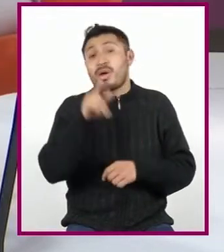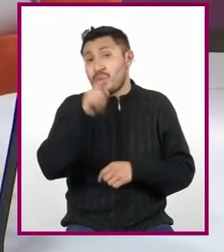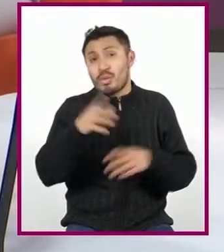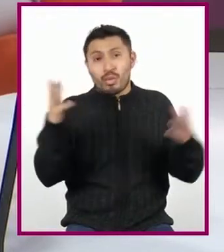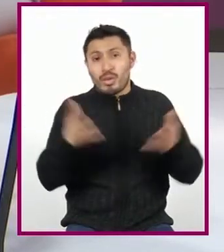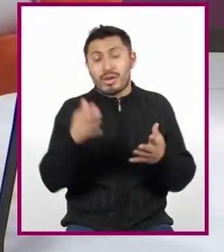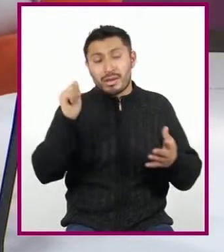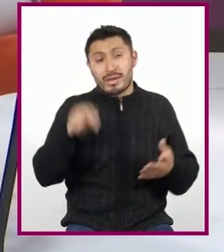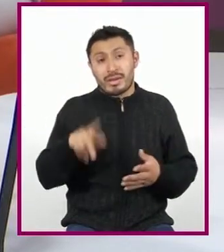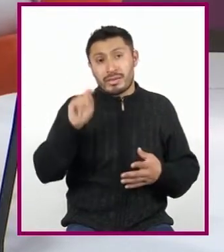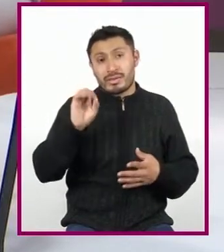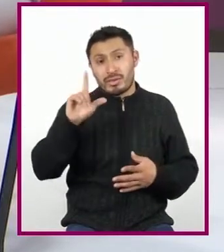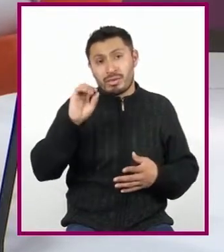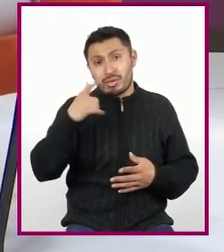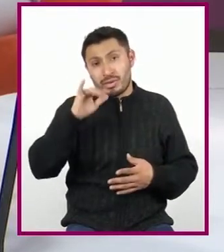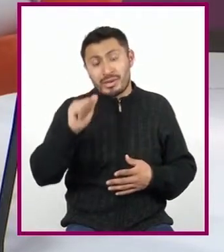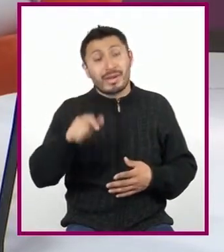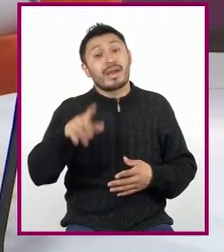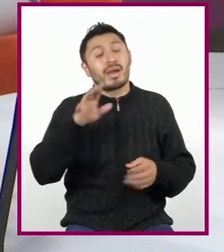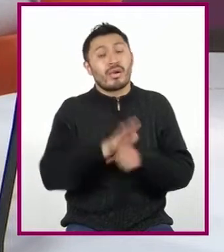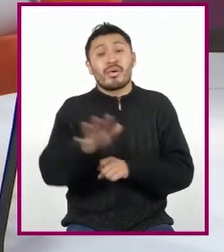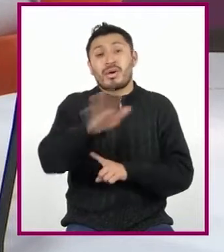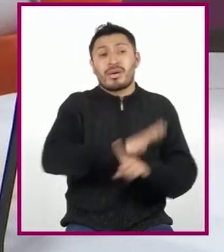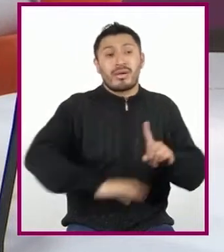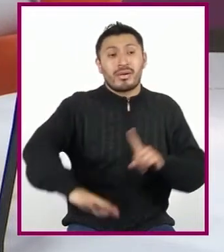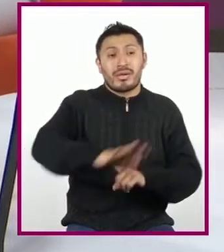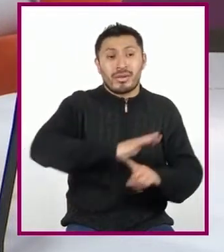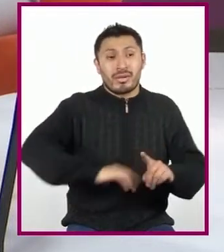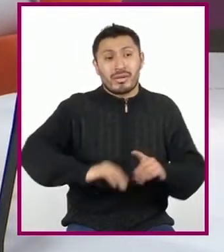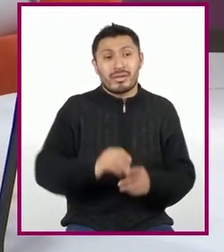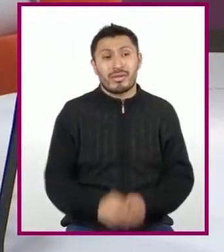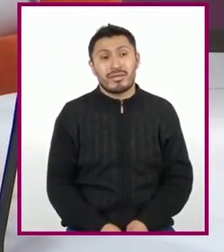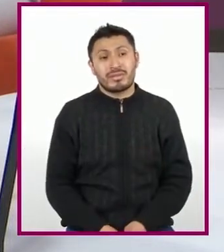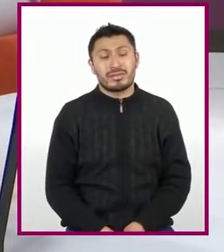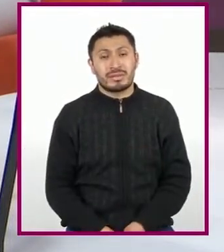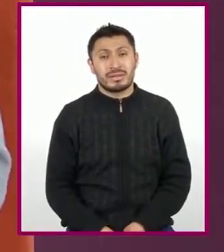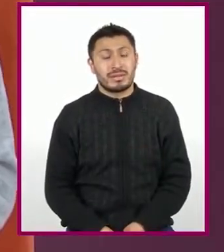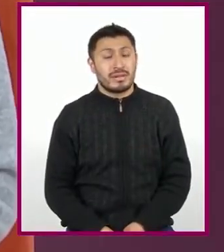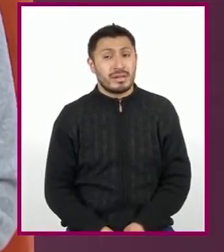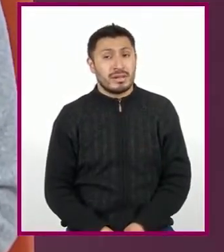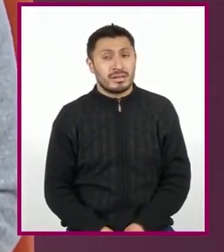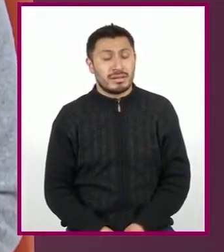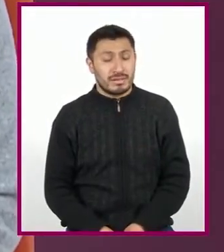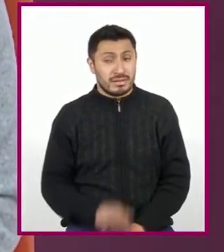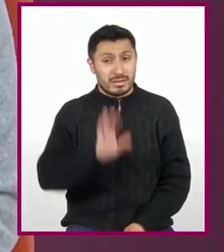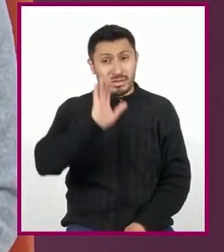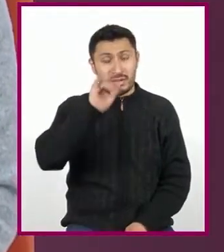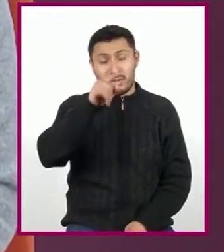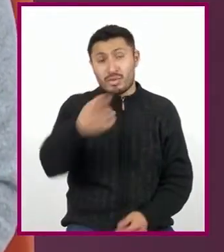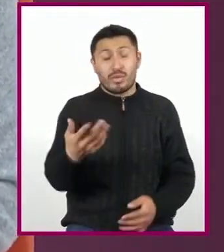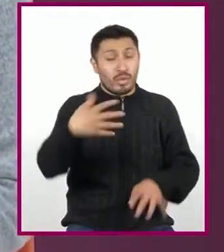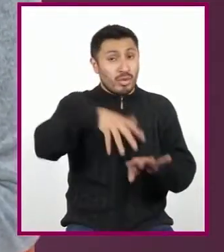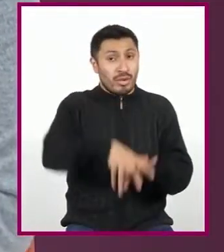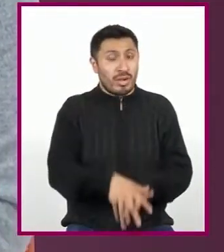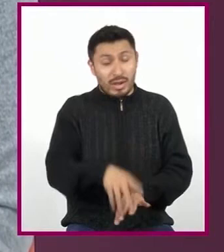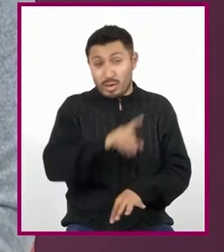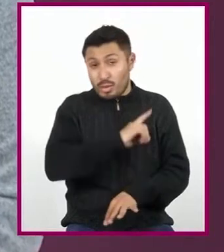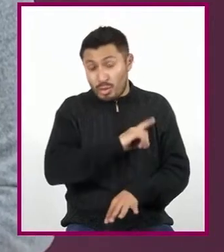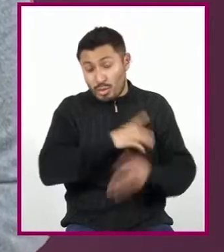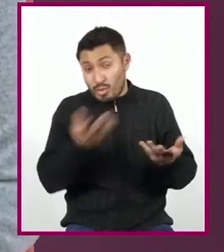un prólogo para una antología, debes señalar en los primeros párrafos cómo seleccionaste